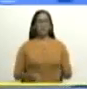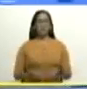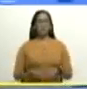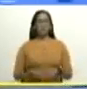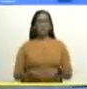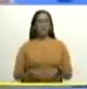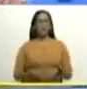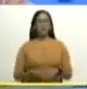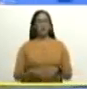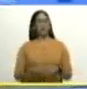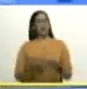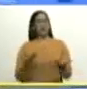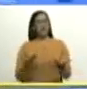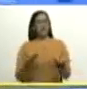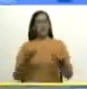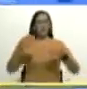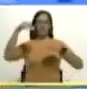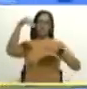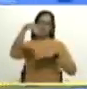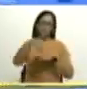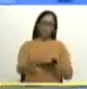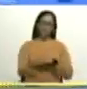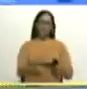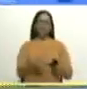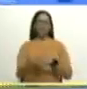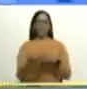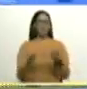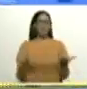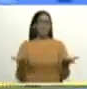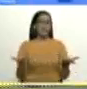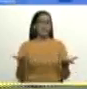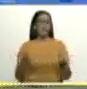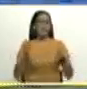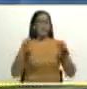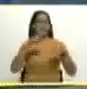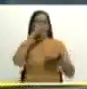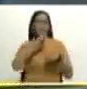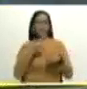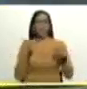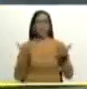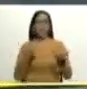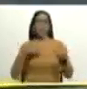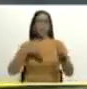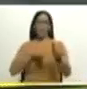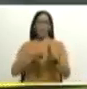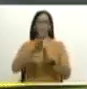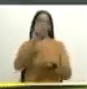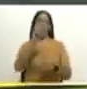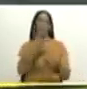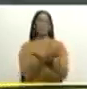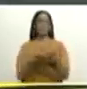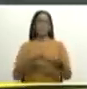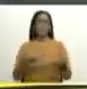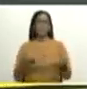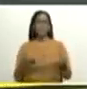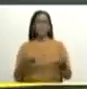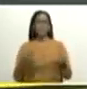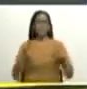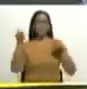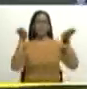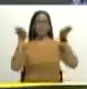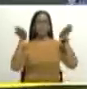que había tocado piso totalmente, estaba en el subsuelo. Este año ya vamos llegando cerca de 1 millón de